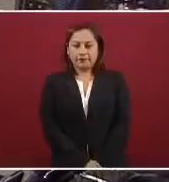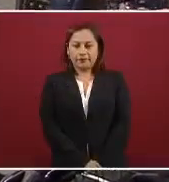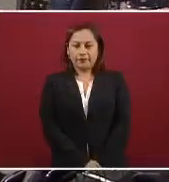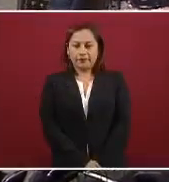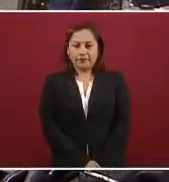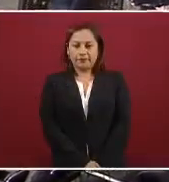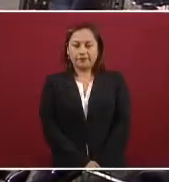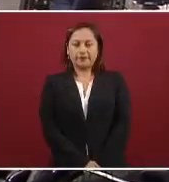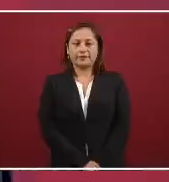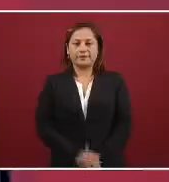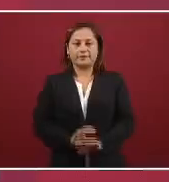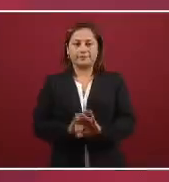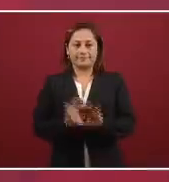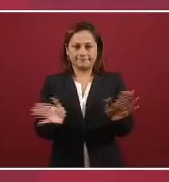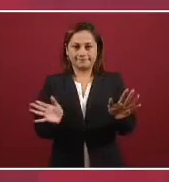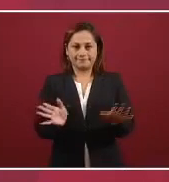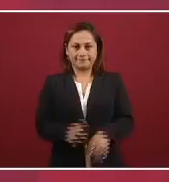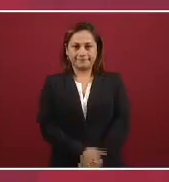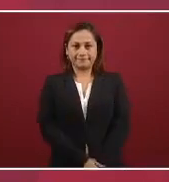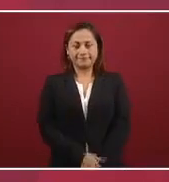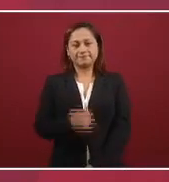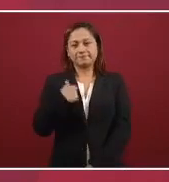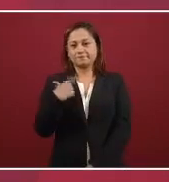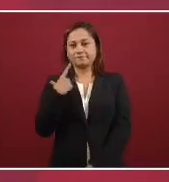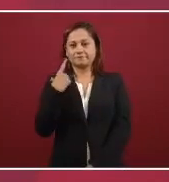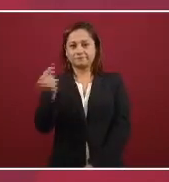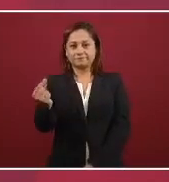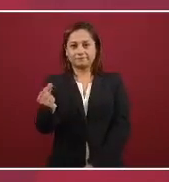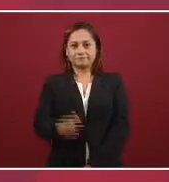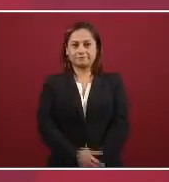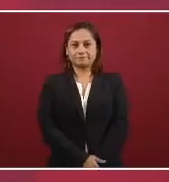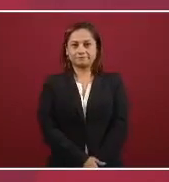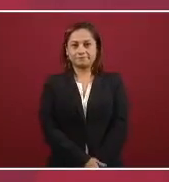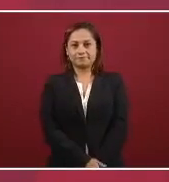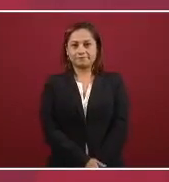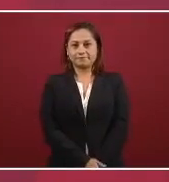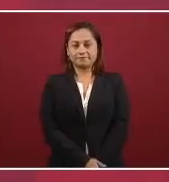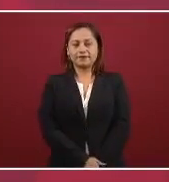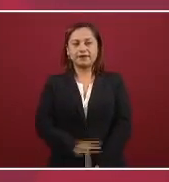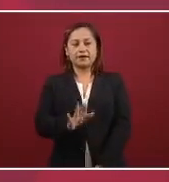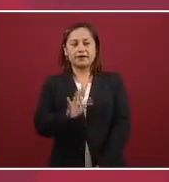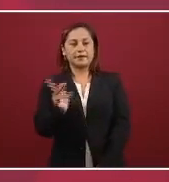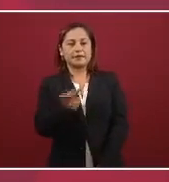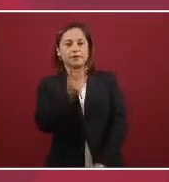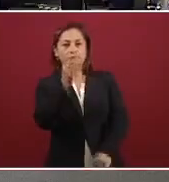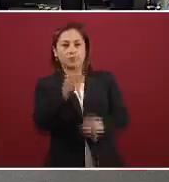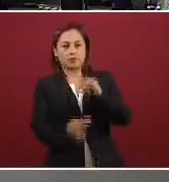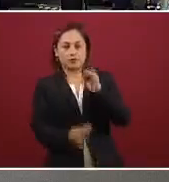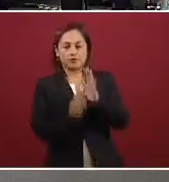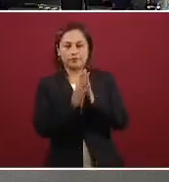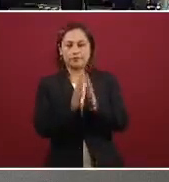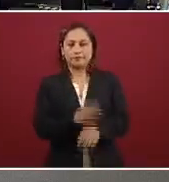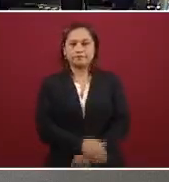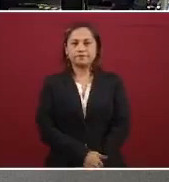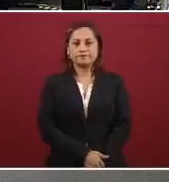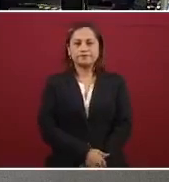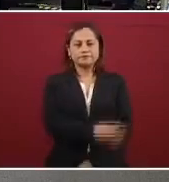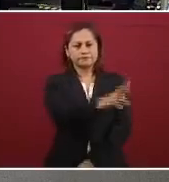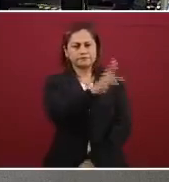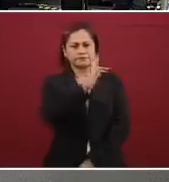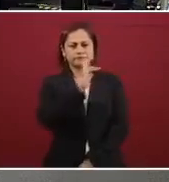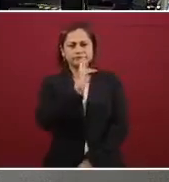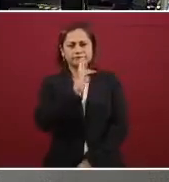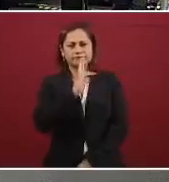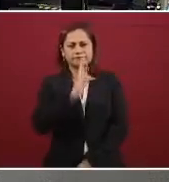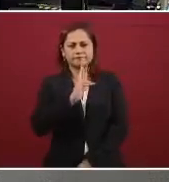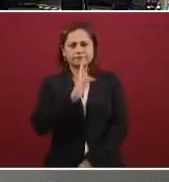Bueno, ya. Ya me voy. Le hago la última pregunta, presidente. Sí. ¿Qué responde a la opinión que dio el